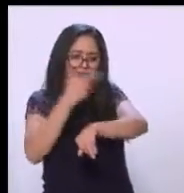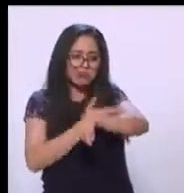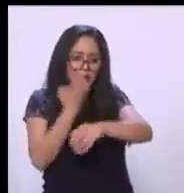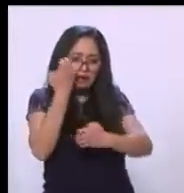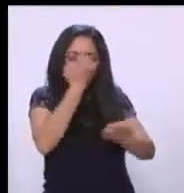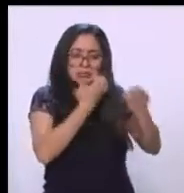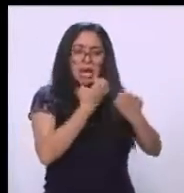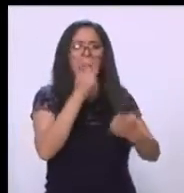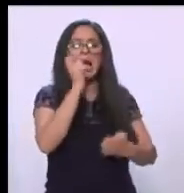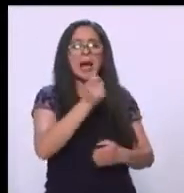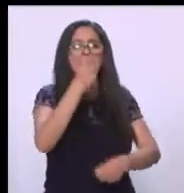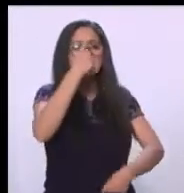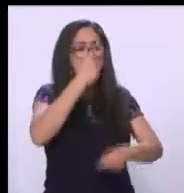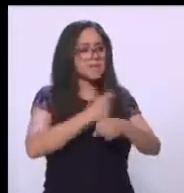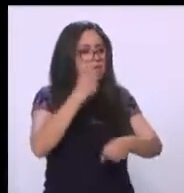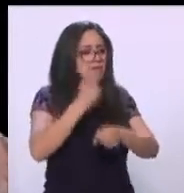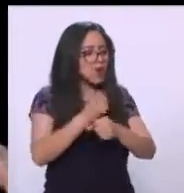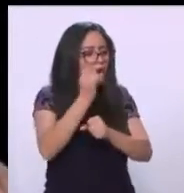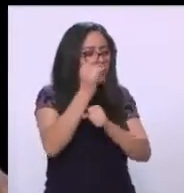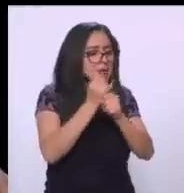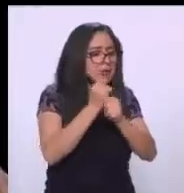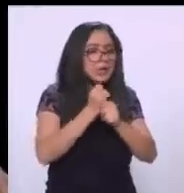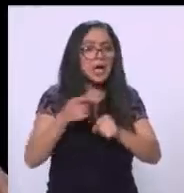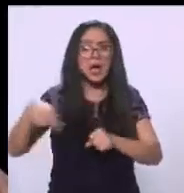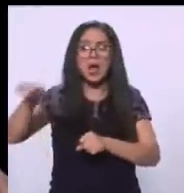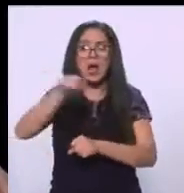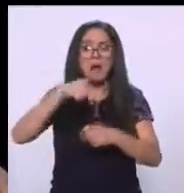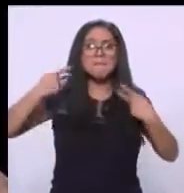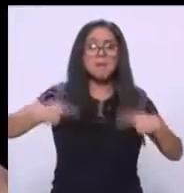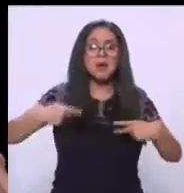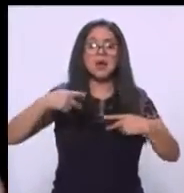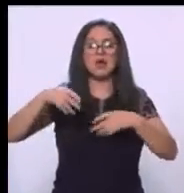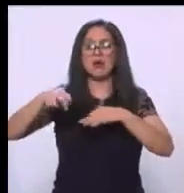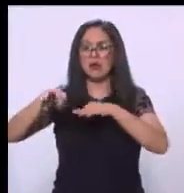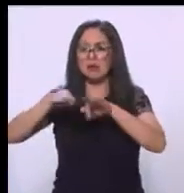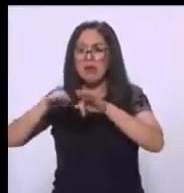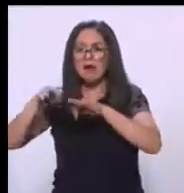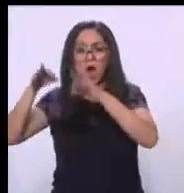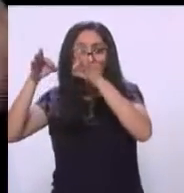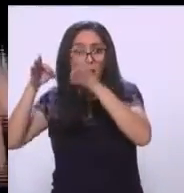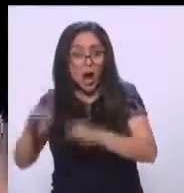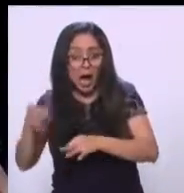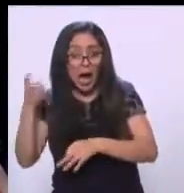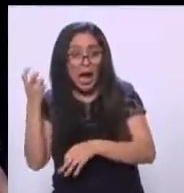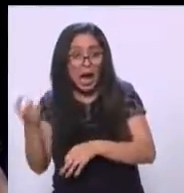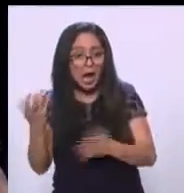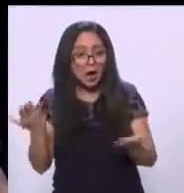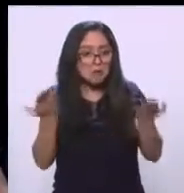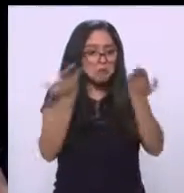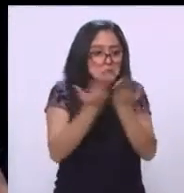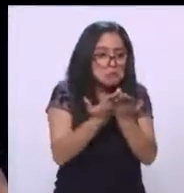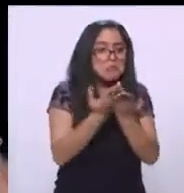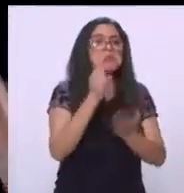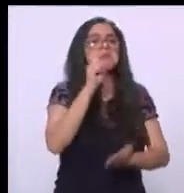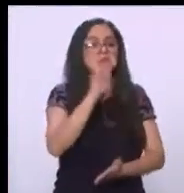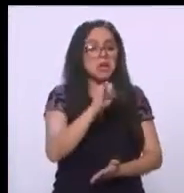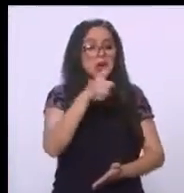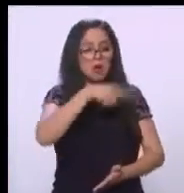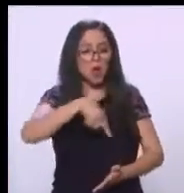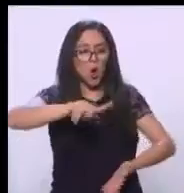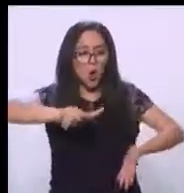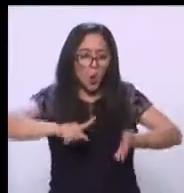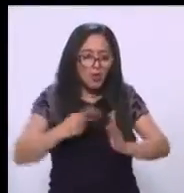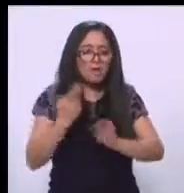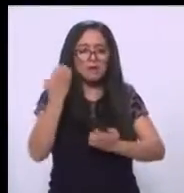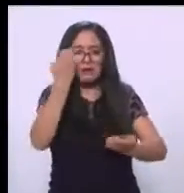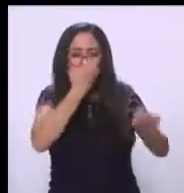siempre revisar con fuentes oficiales. Y una vez que hemos detectado que es verdadero o falso, revisamos de nueva cuenta y entonces